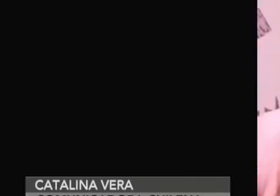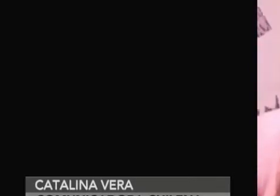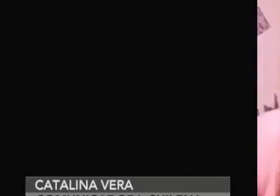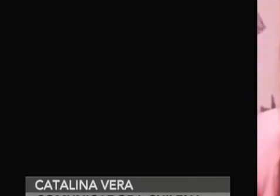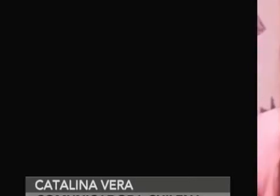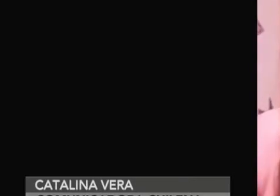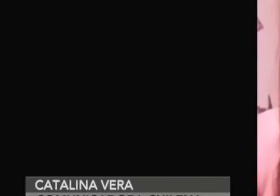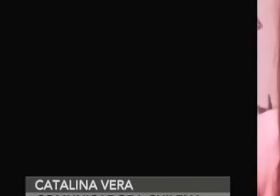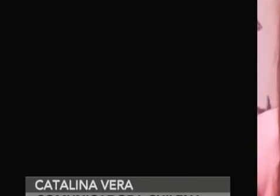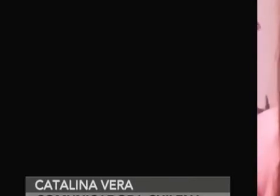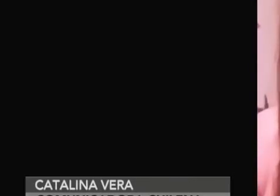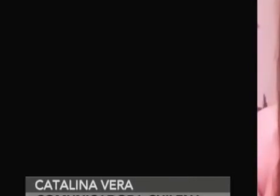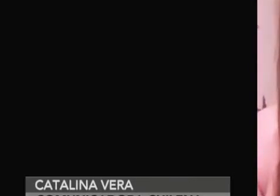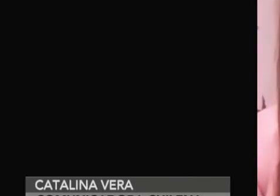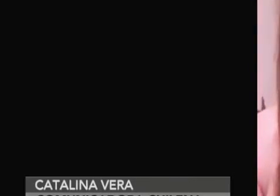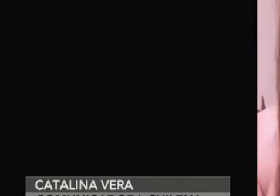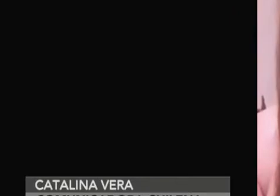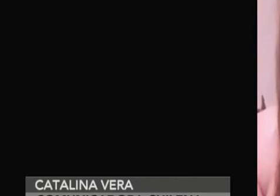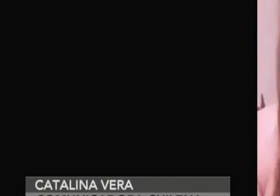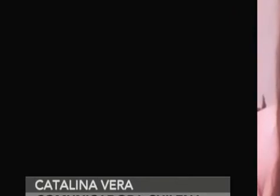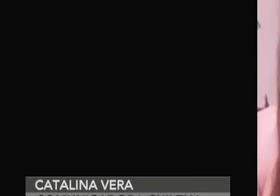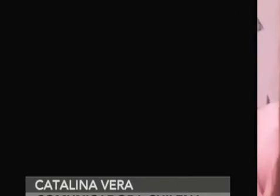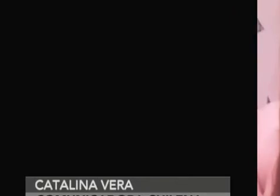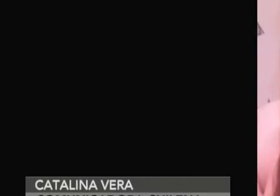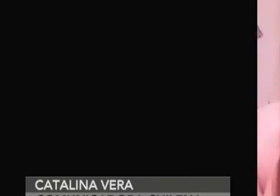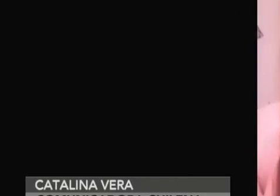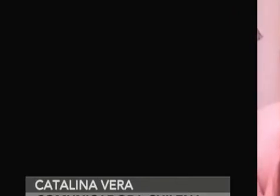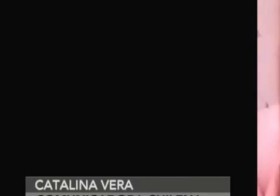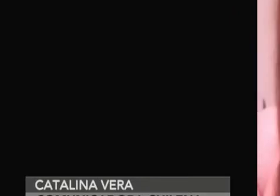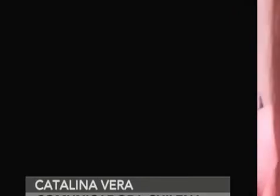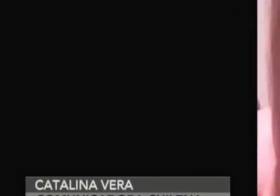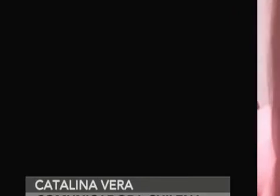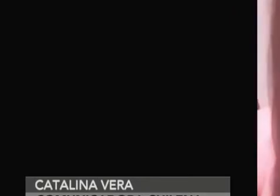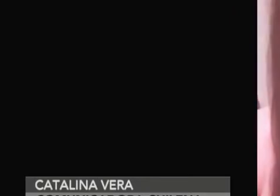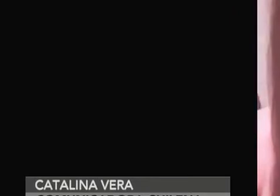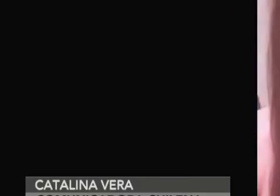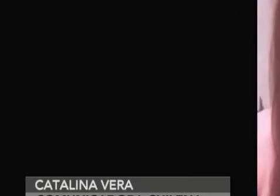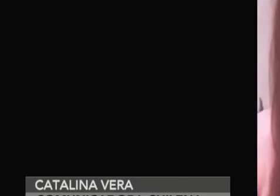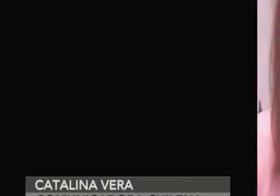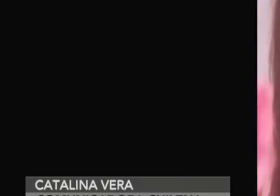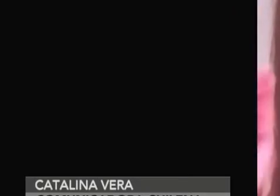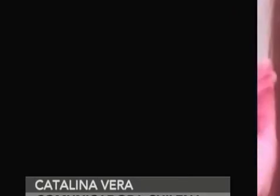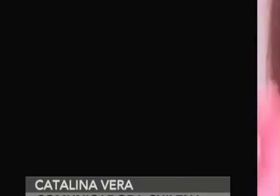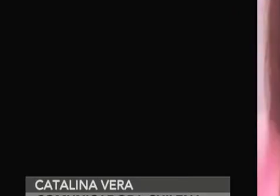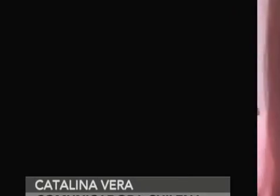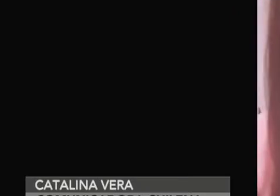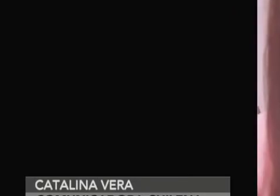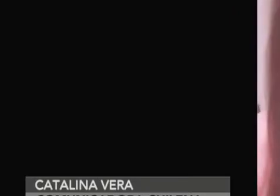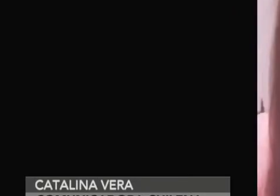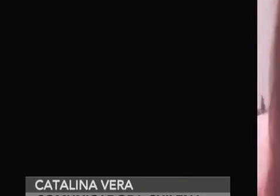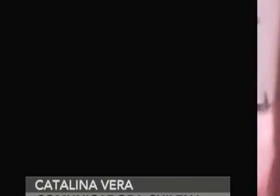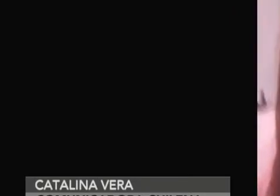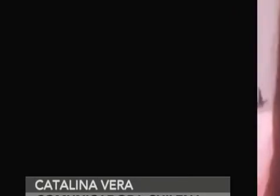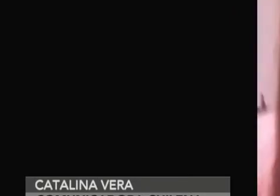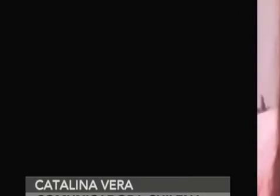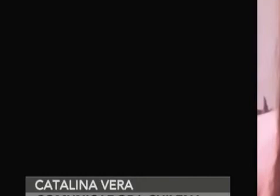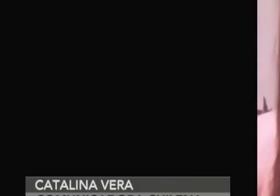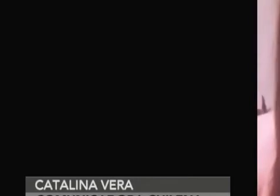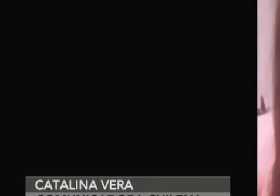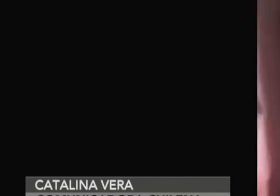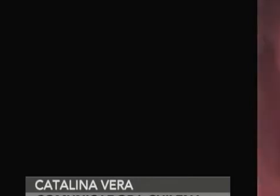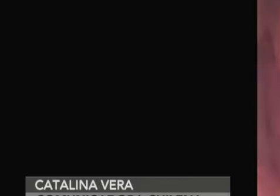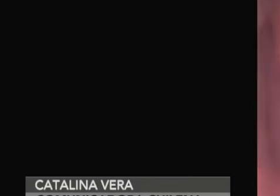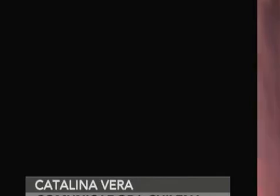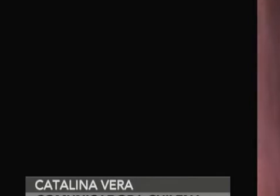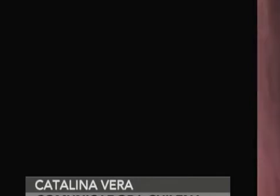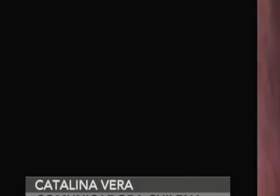actualidad. Es un tema álgido y contingente, así es que los invitamos a buscar nuestra película Mujer 3 Oficial y Cata Vera Oficial